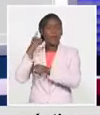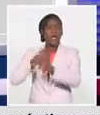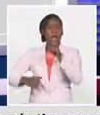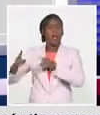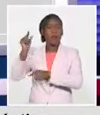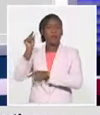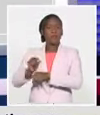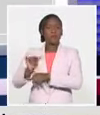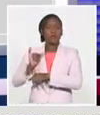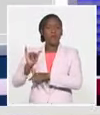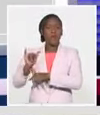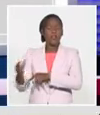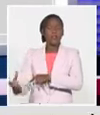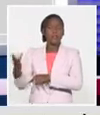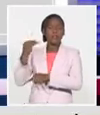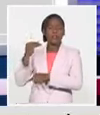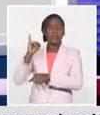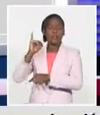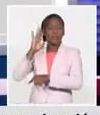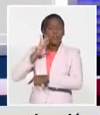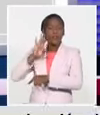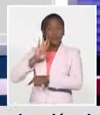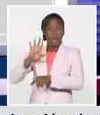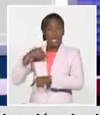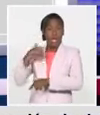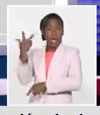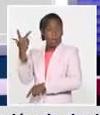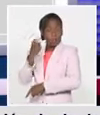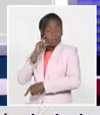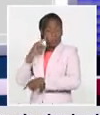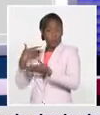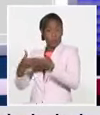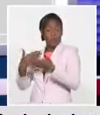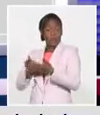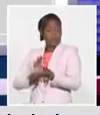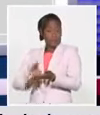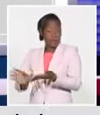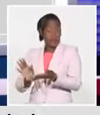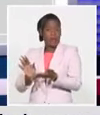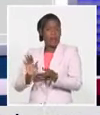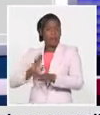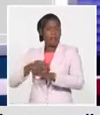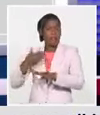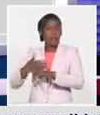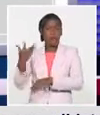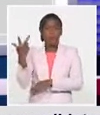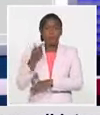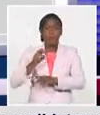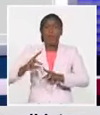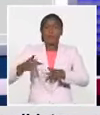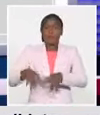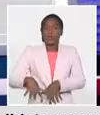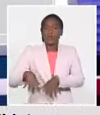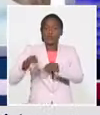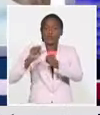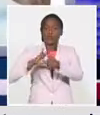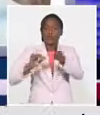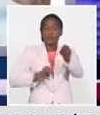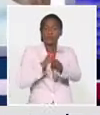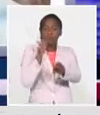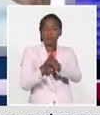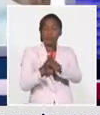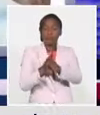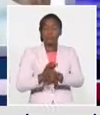se haya infectado nuevamente con COVID-19 después de recibido el candidato vacunal? Sí,